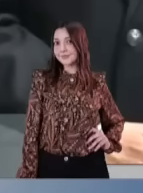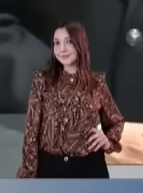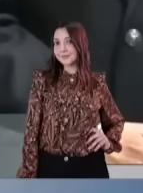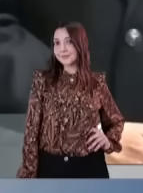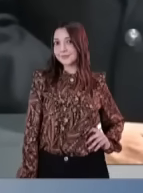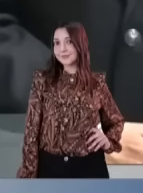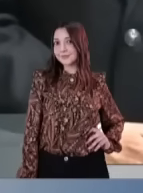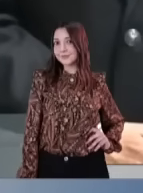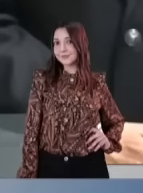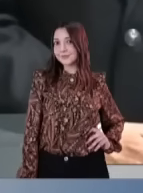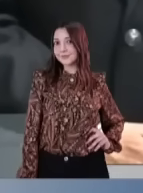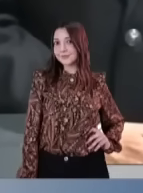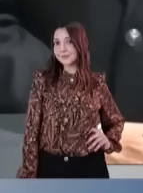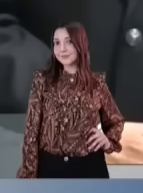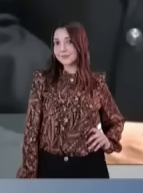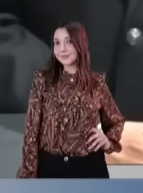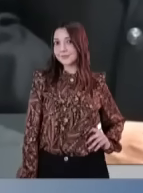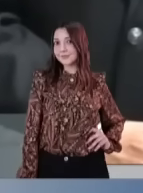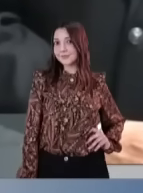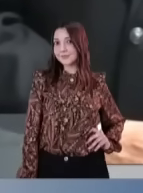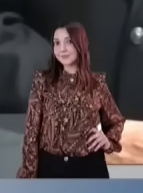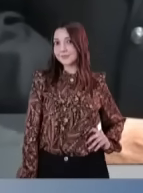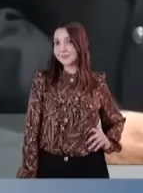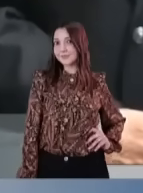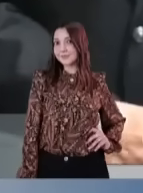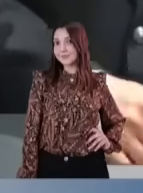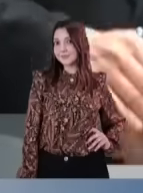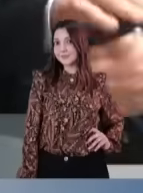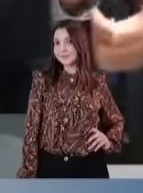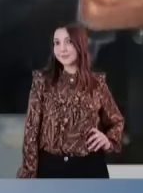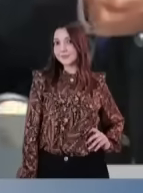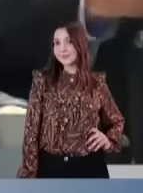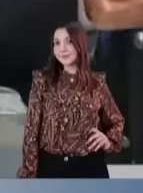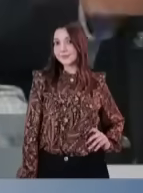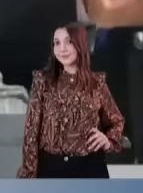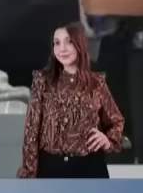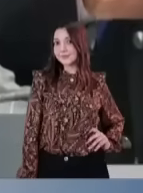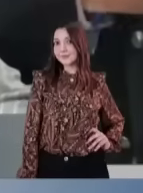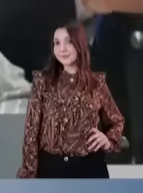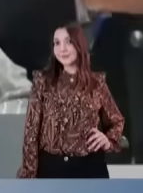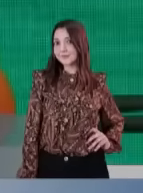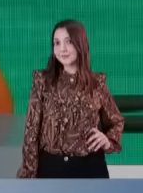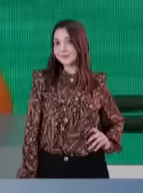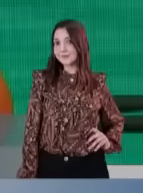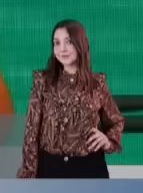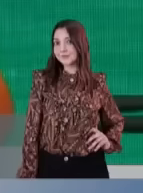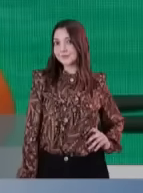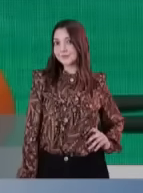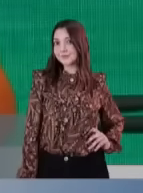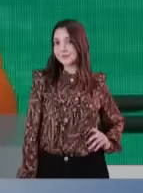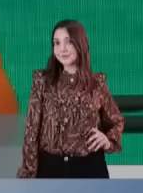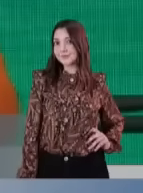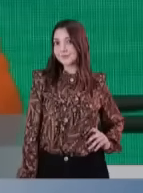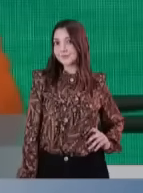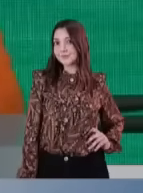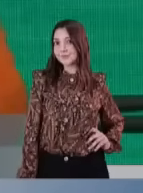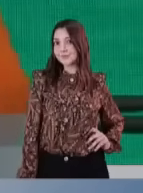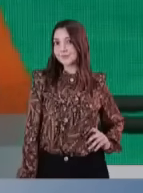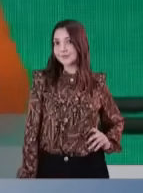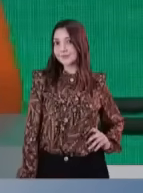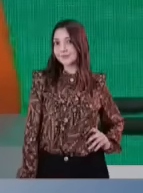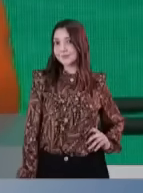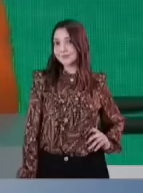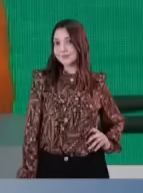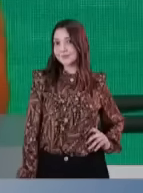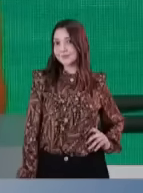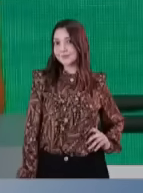el tema de las sillas musicales, o sea, cambiar a una persona de un ministerio a otro, ¿podría ocurrir? O a última hora también.